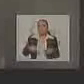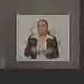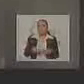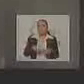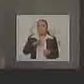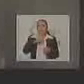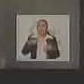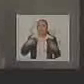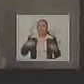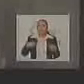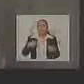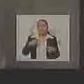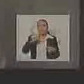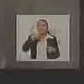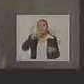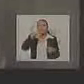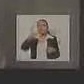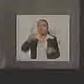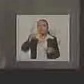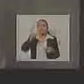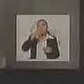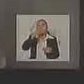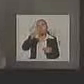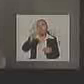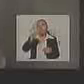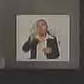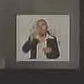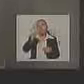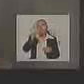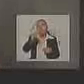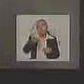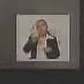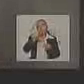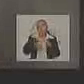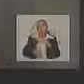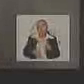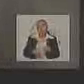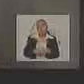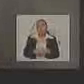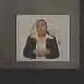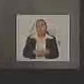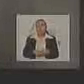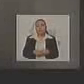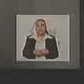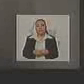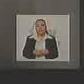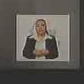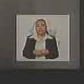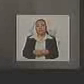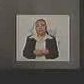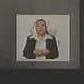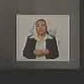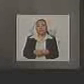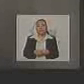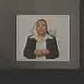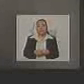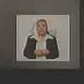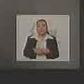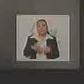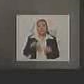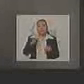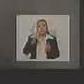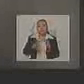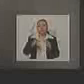los electores un mensaje final. Tiene la palabra Siu Guillermo Tenorio Antiga, candidato común de los partidos